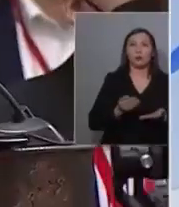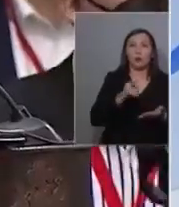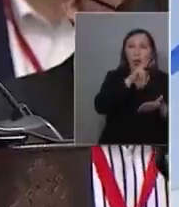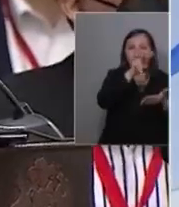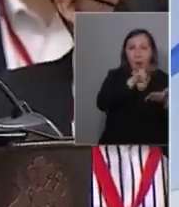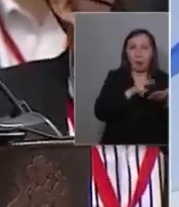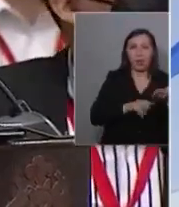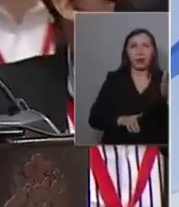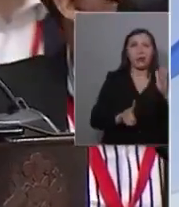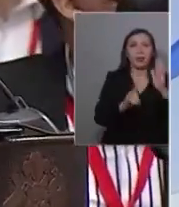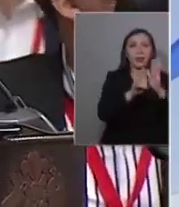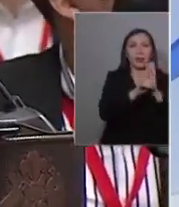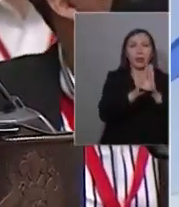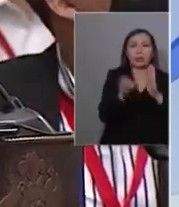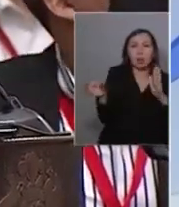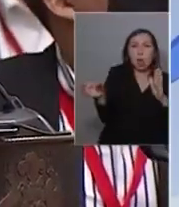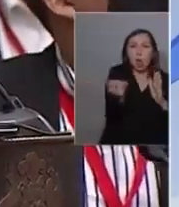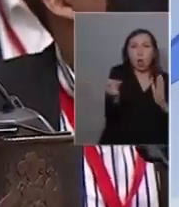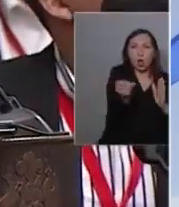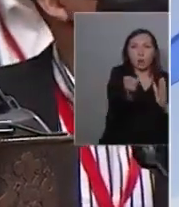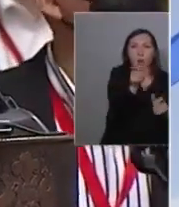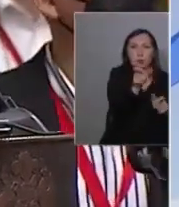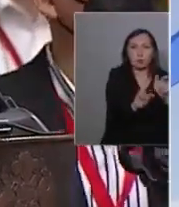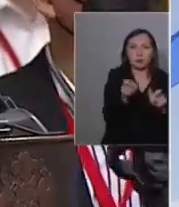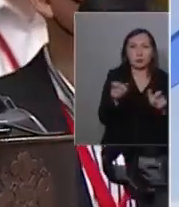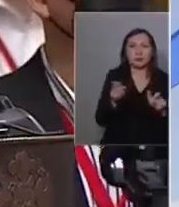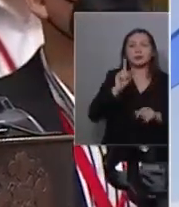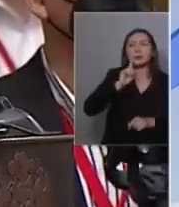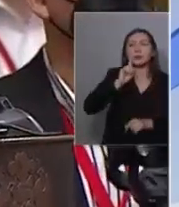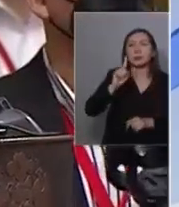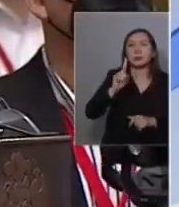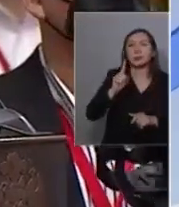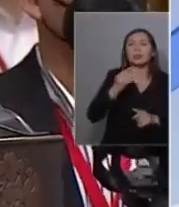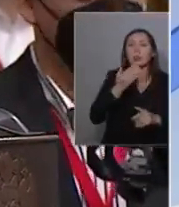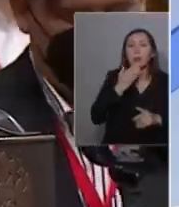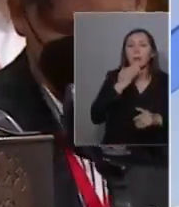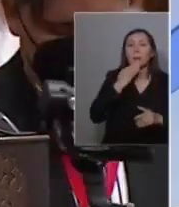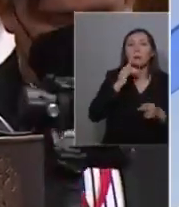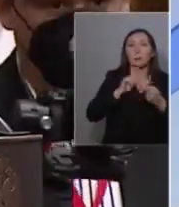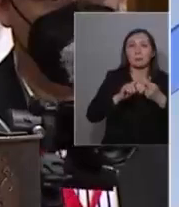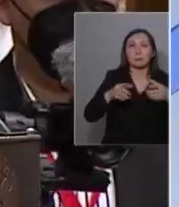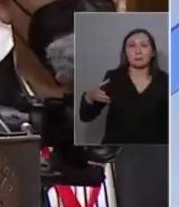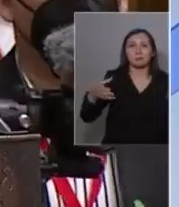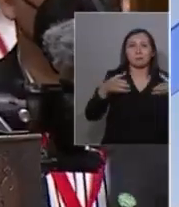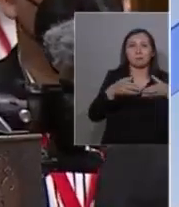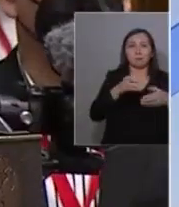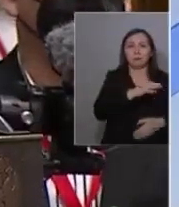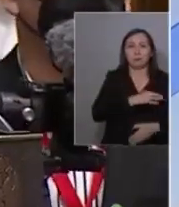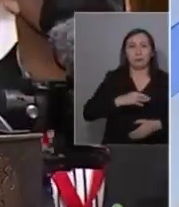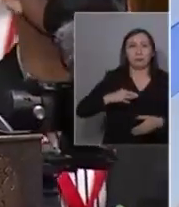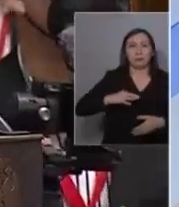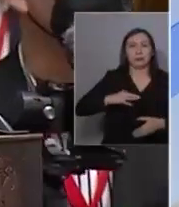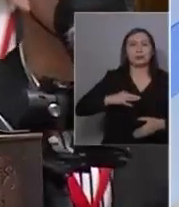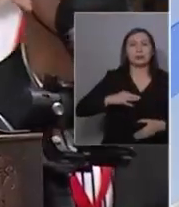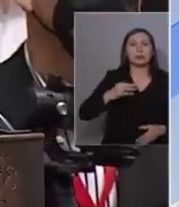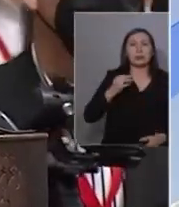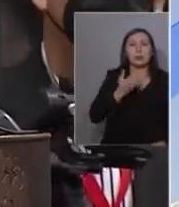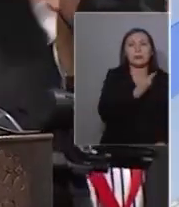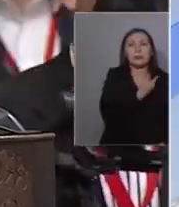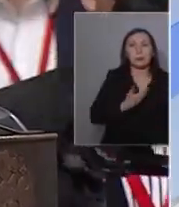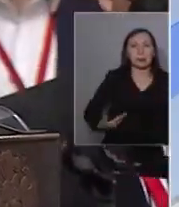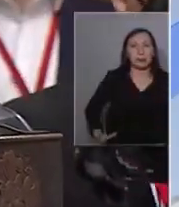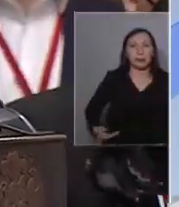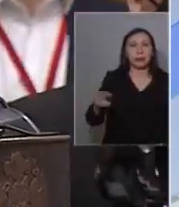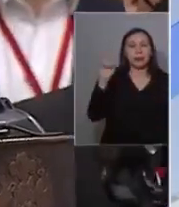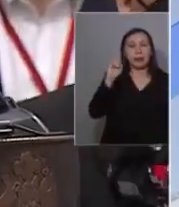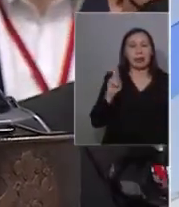lectura al decreto de nombramiento de quienes tomarán parte del gabinete de Su Excelencia el Presidente de la